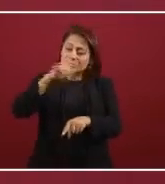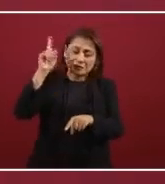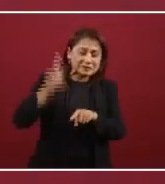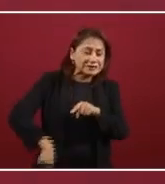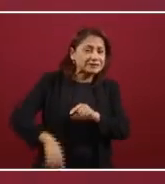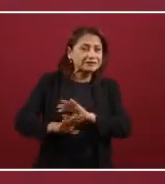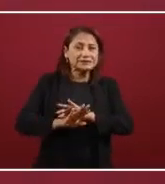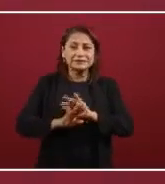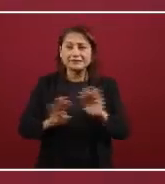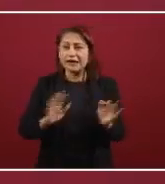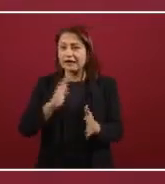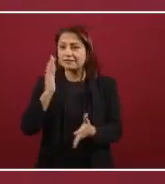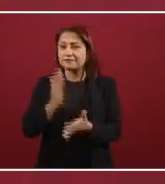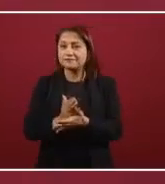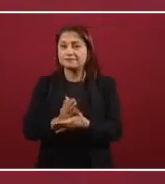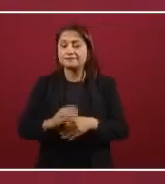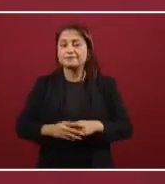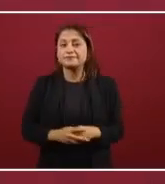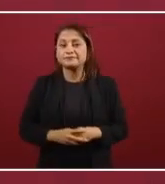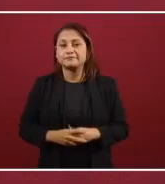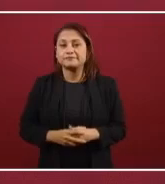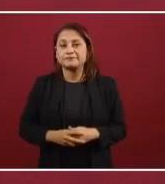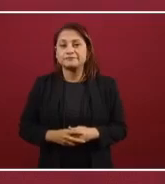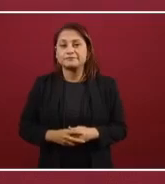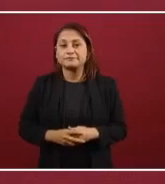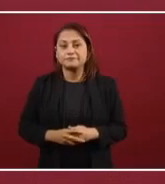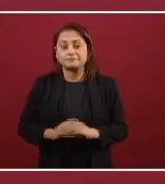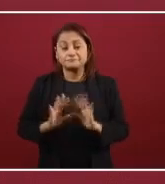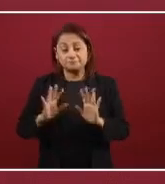y no somos